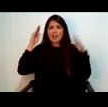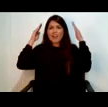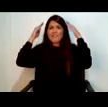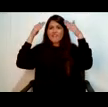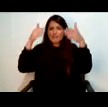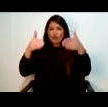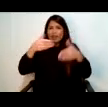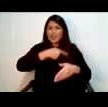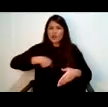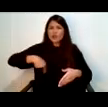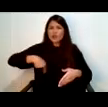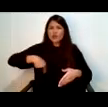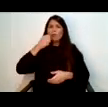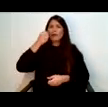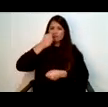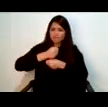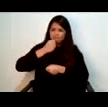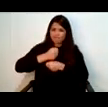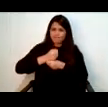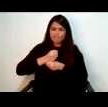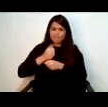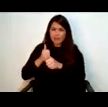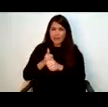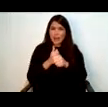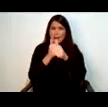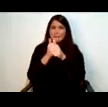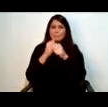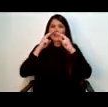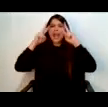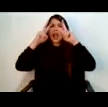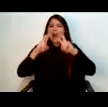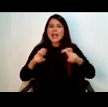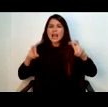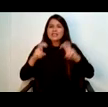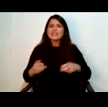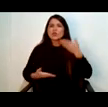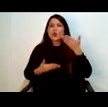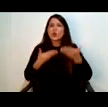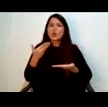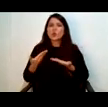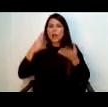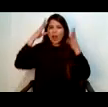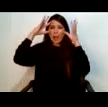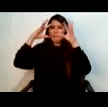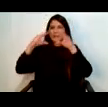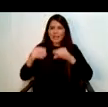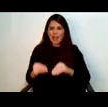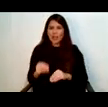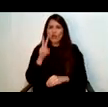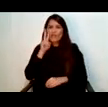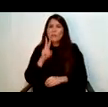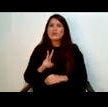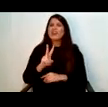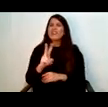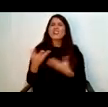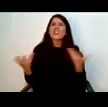vamos a guiar hoy día es el enfoque que está basado en el análisis conductual aplicado. Vamos a ver qué es una conducta,